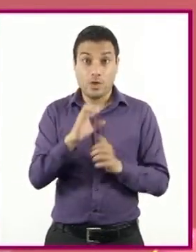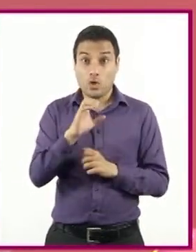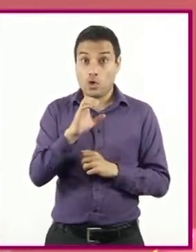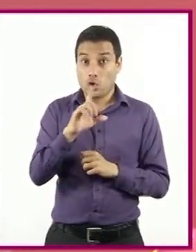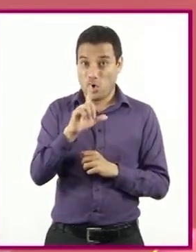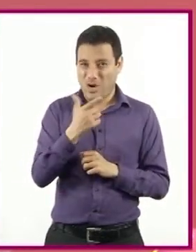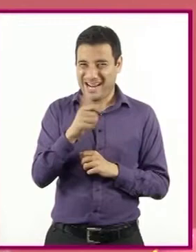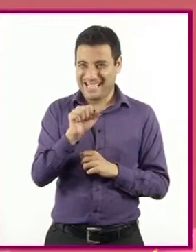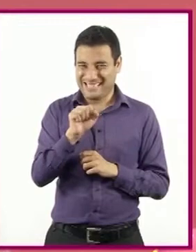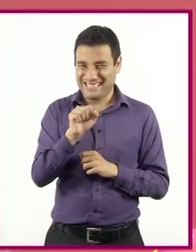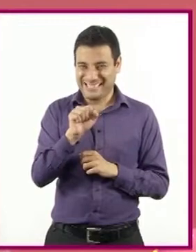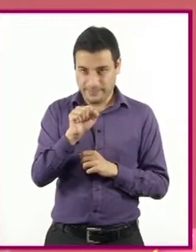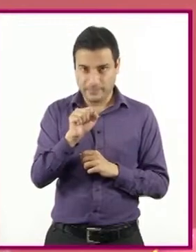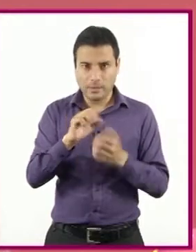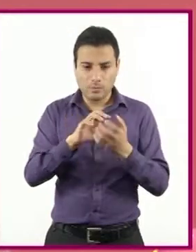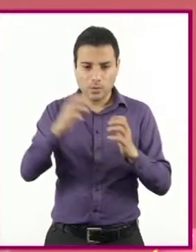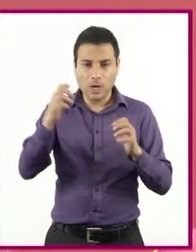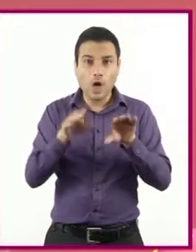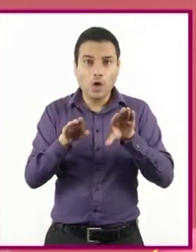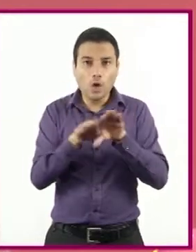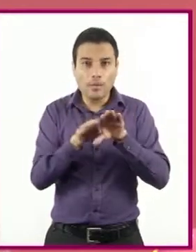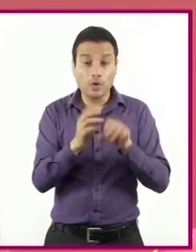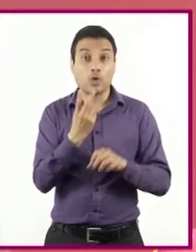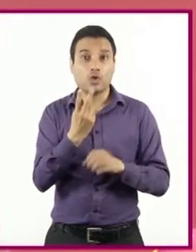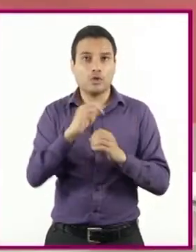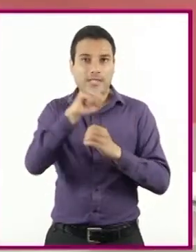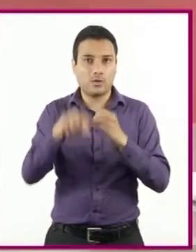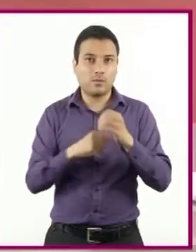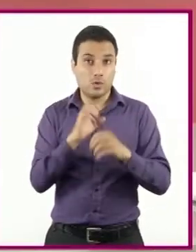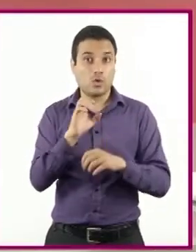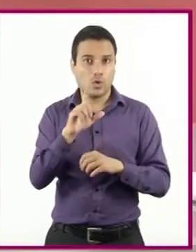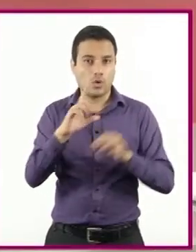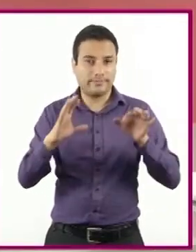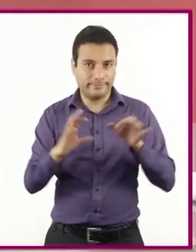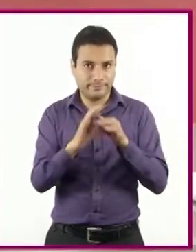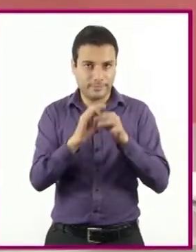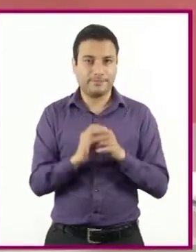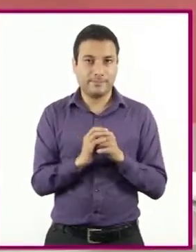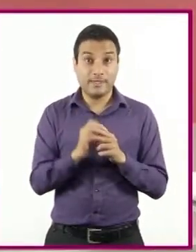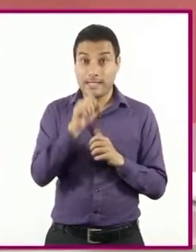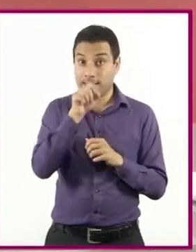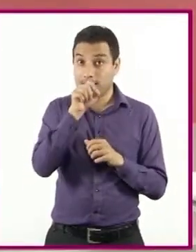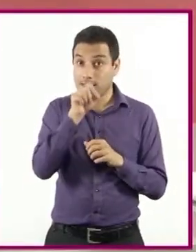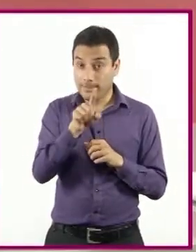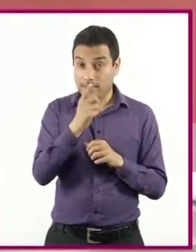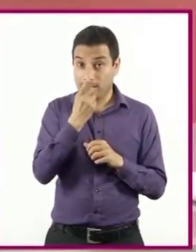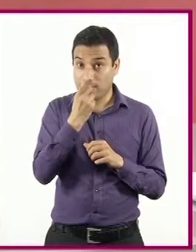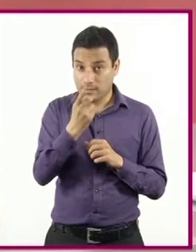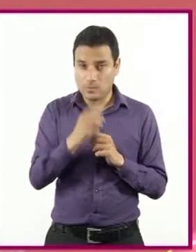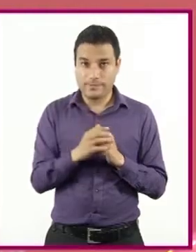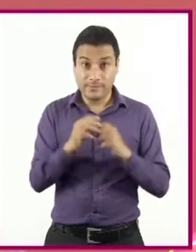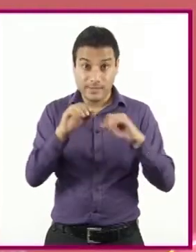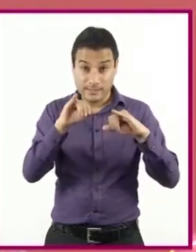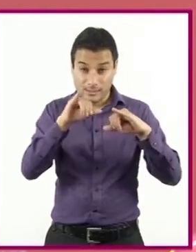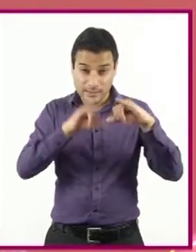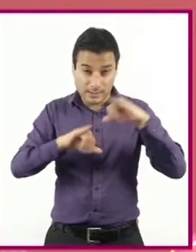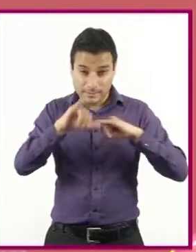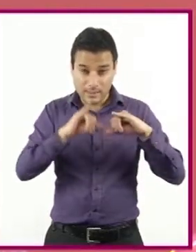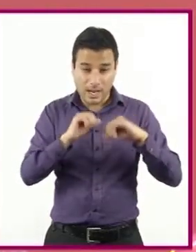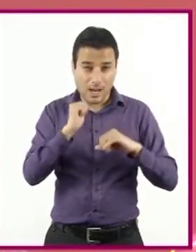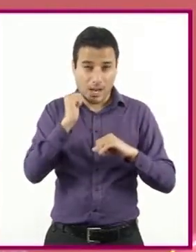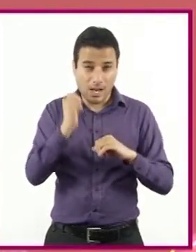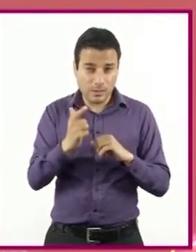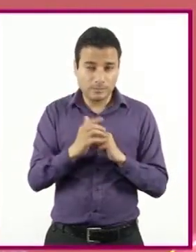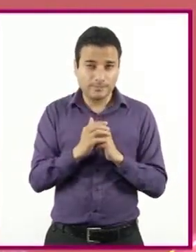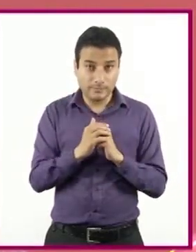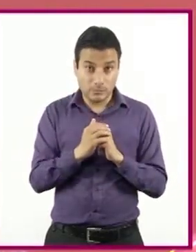las moléculas están formadas por 2 átomos de cloro. Además, consideró que en una reacción química, una molécula